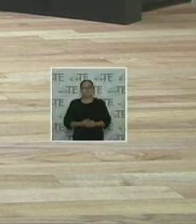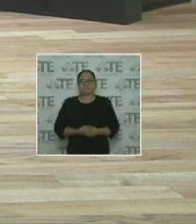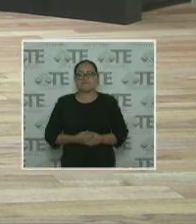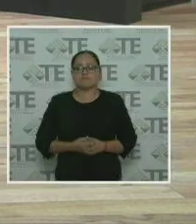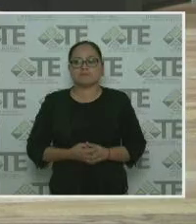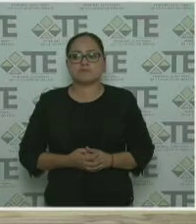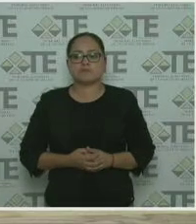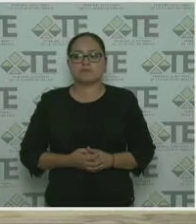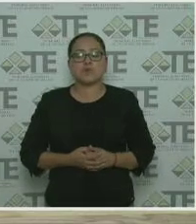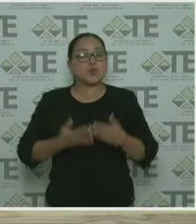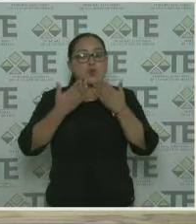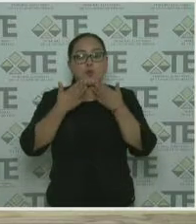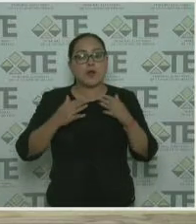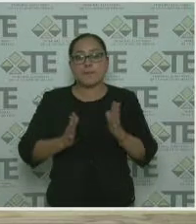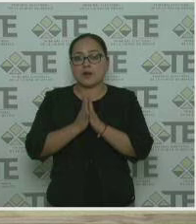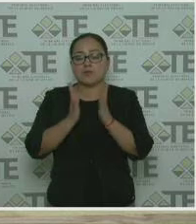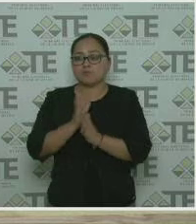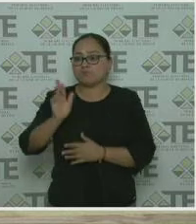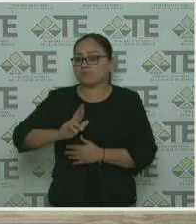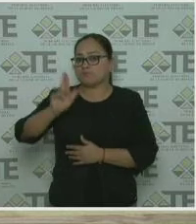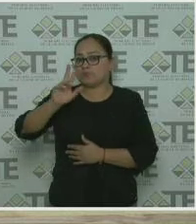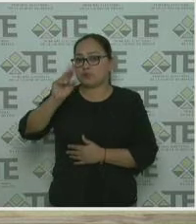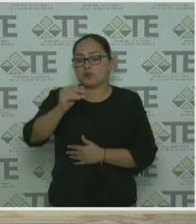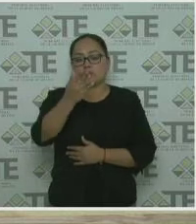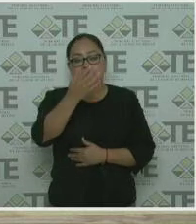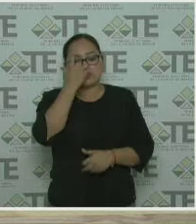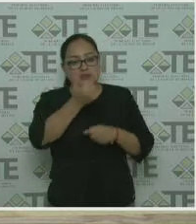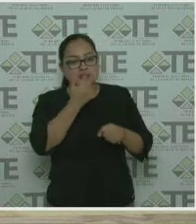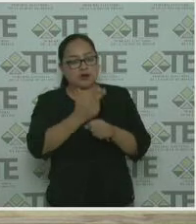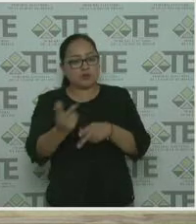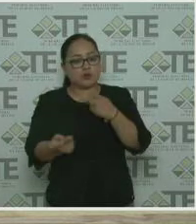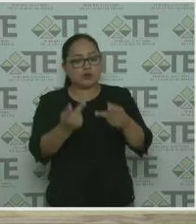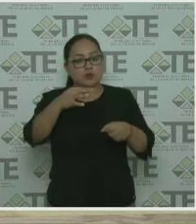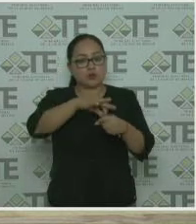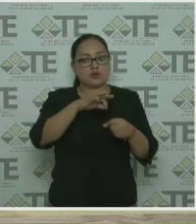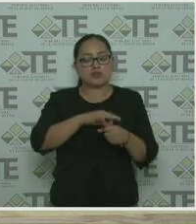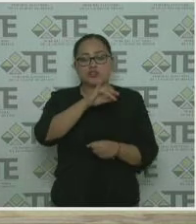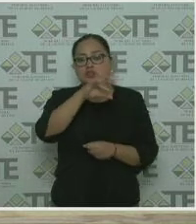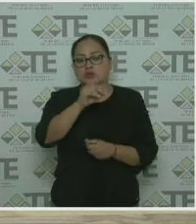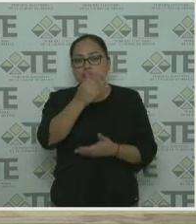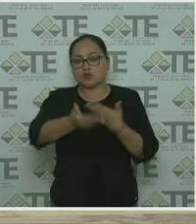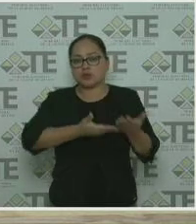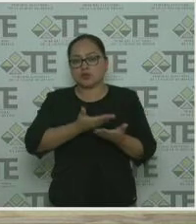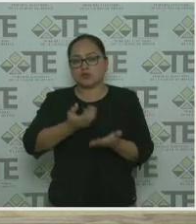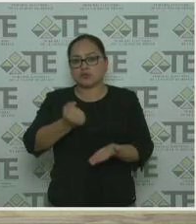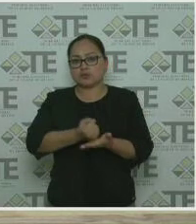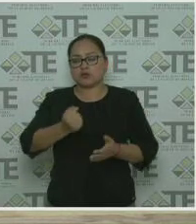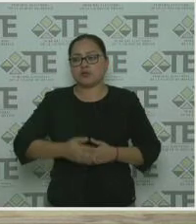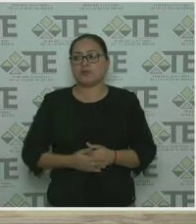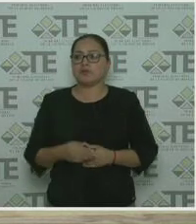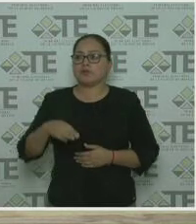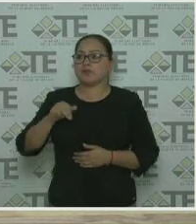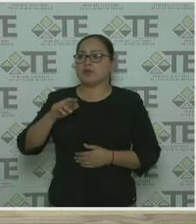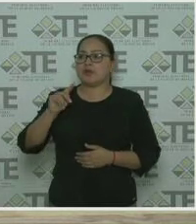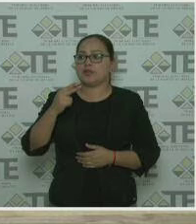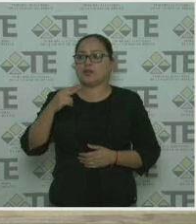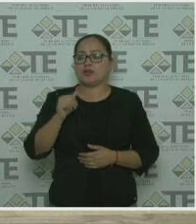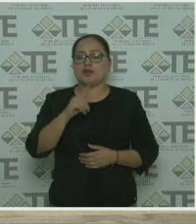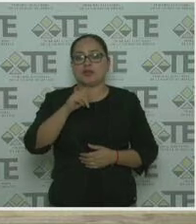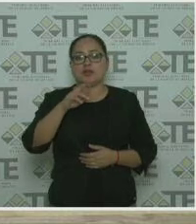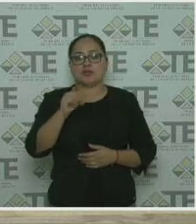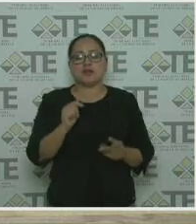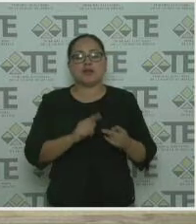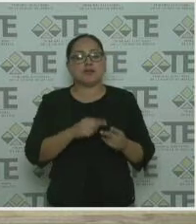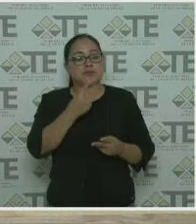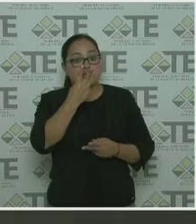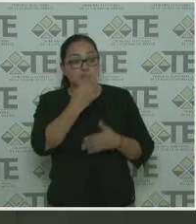Debido a que no hay intervenciones, por favor, secretario, en votación nominal consulte si son de aprobarse las propuestas. Sí, magistrado. Magistrada Marta Alejandra Chávez Camarena. A